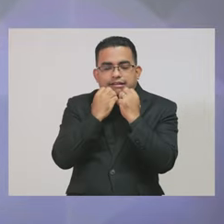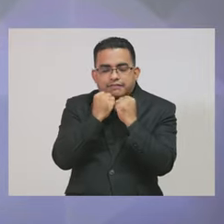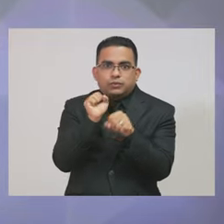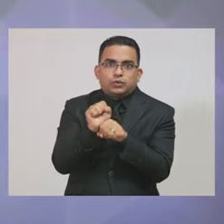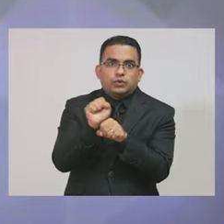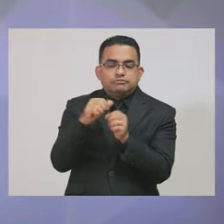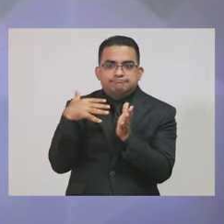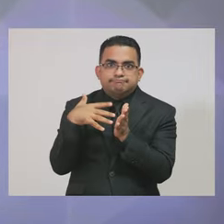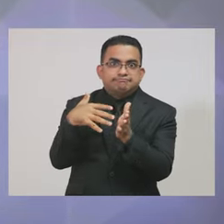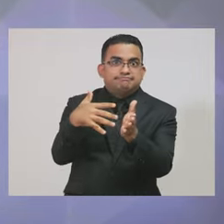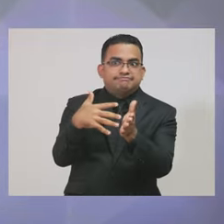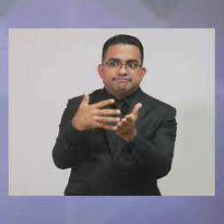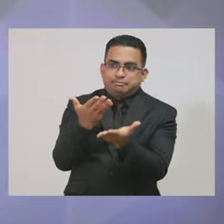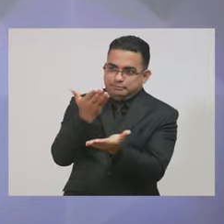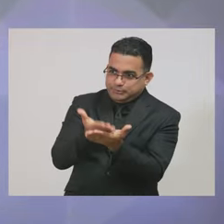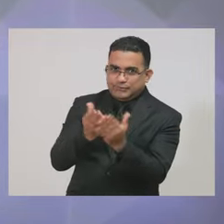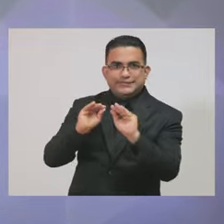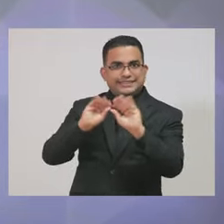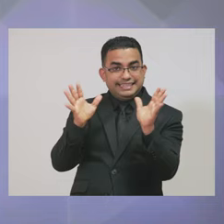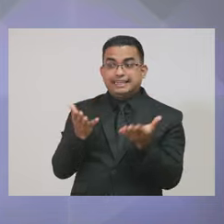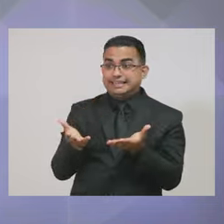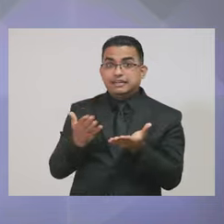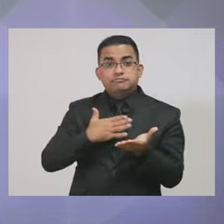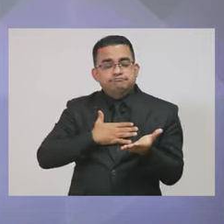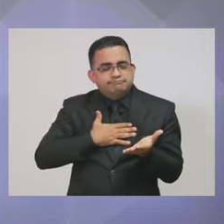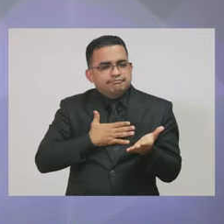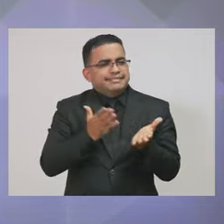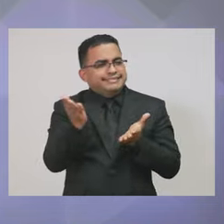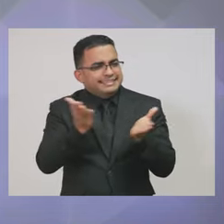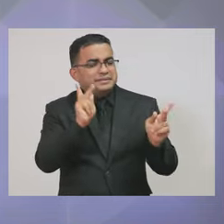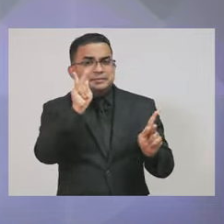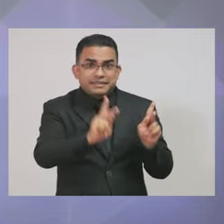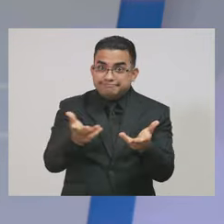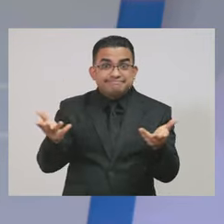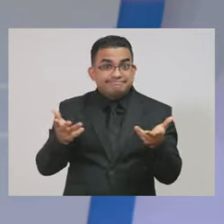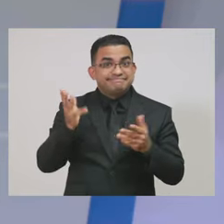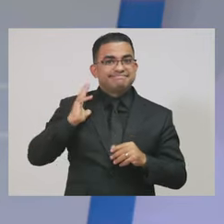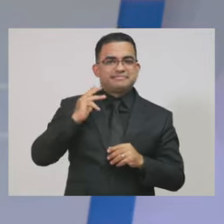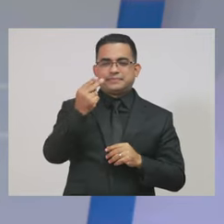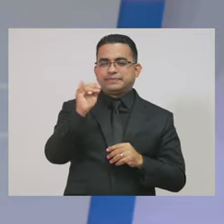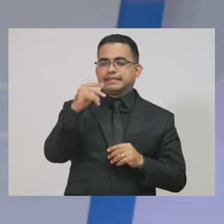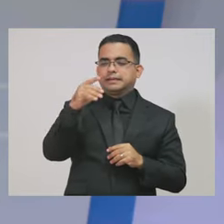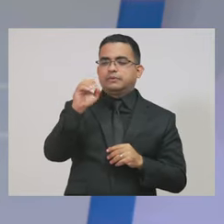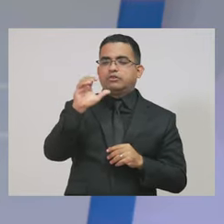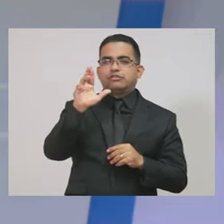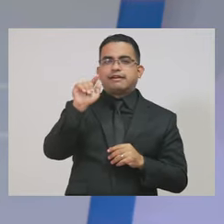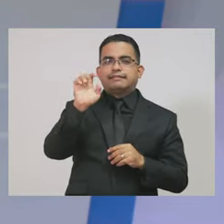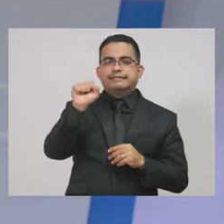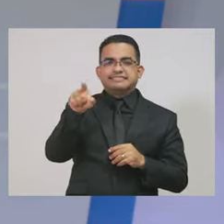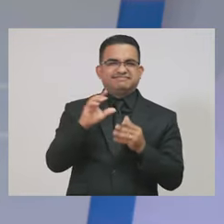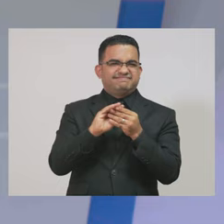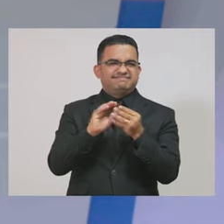propongamos es lo que prevalece el amor y el servicio de la comunidad es lo que predomina como digo hipócrates en su célebre